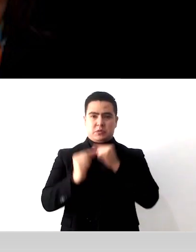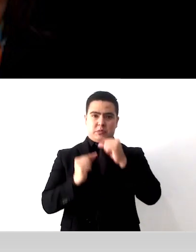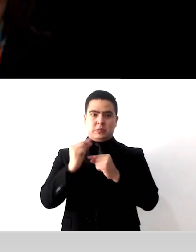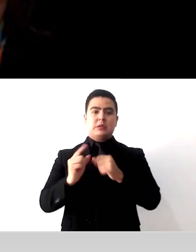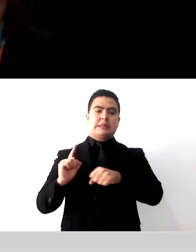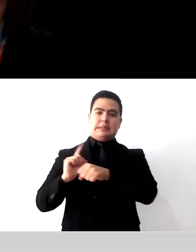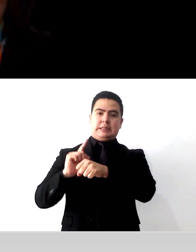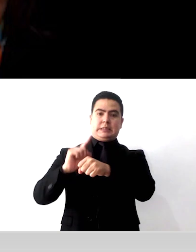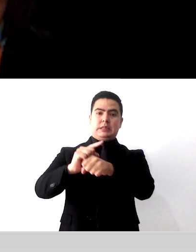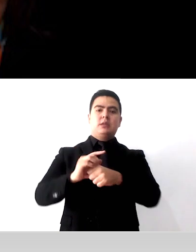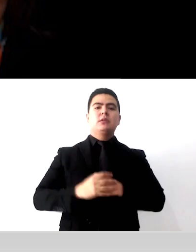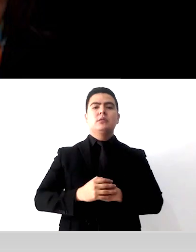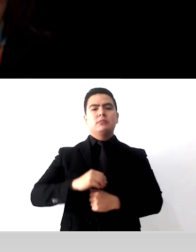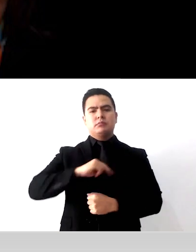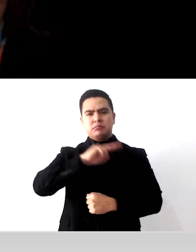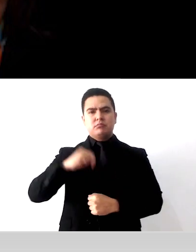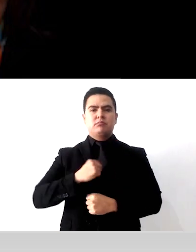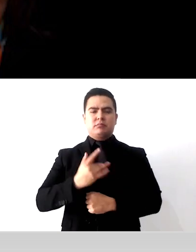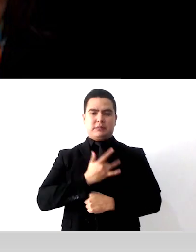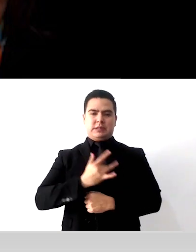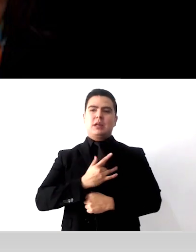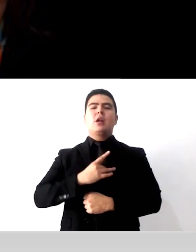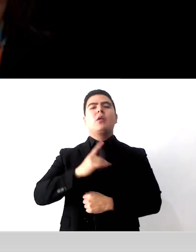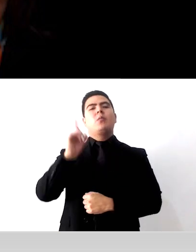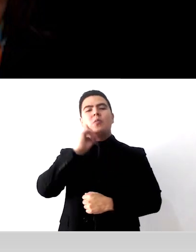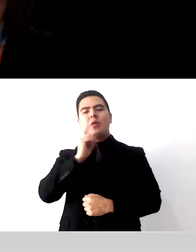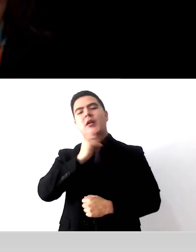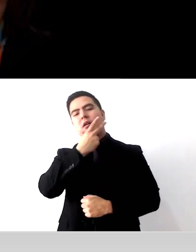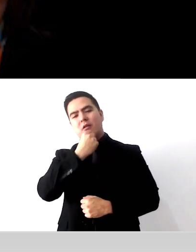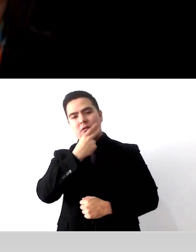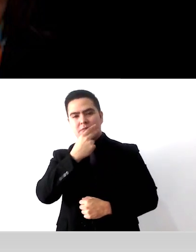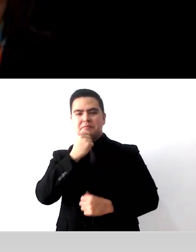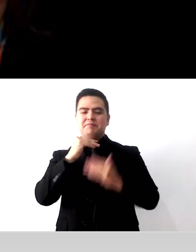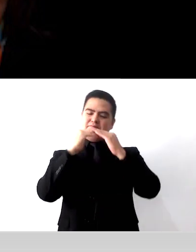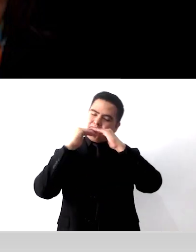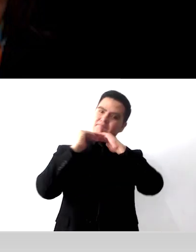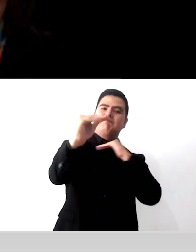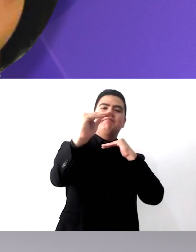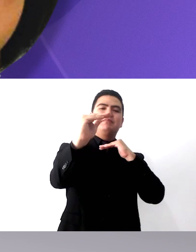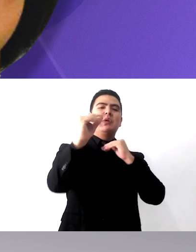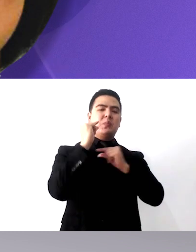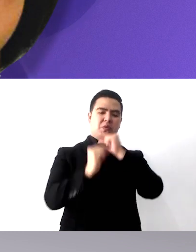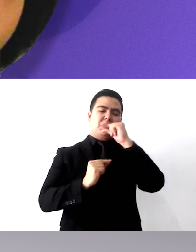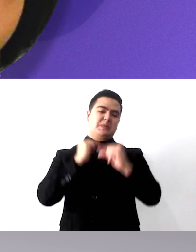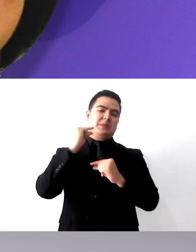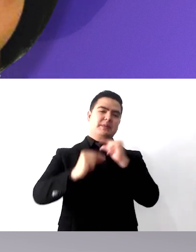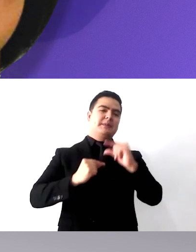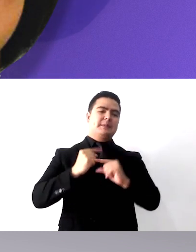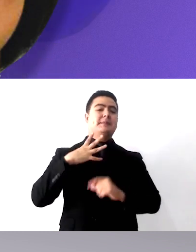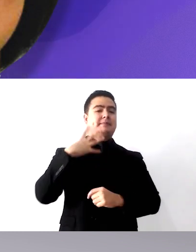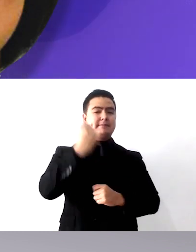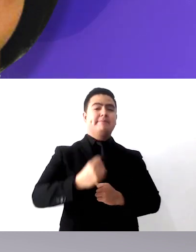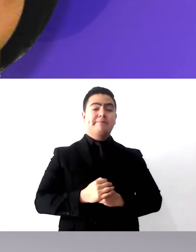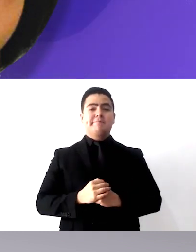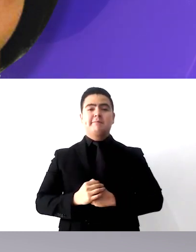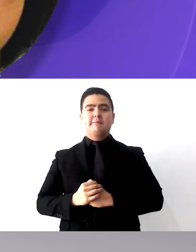sea normal que las mujeres y los hombres participemos en igualdad. Ahora, yo quisiera resaltar la